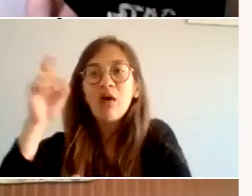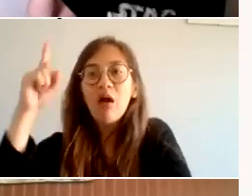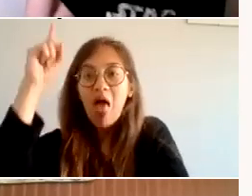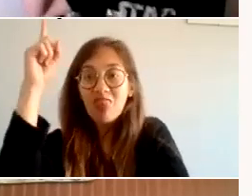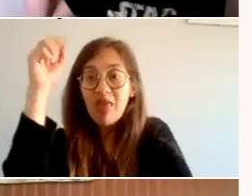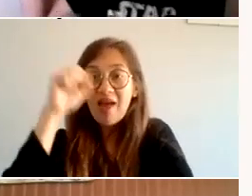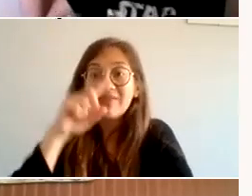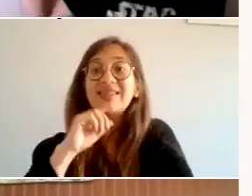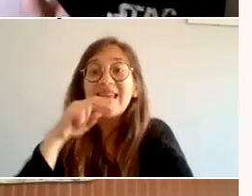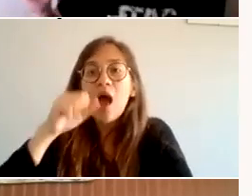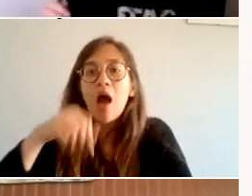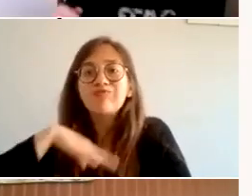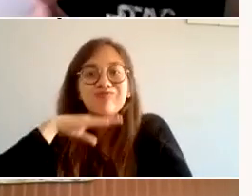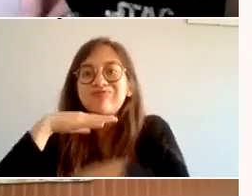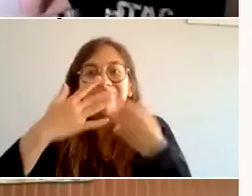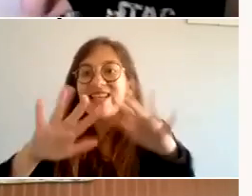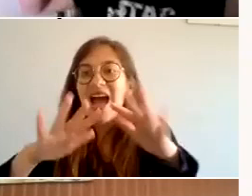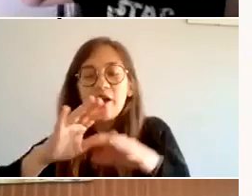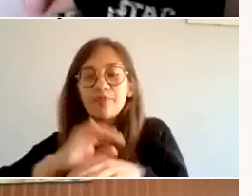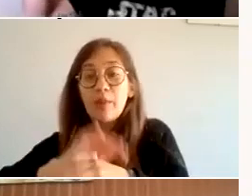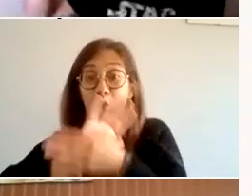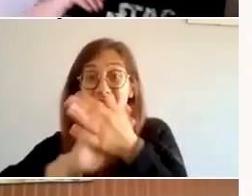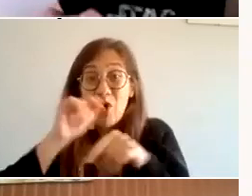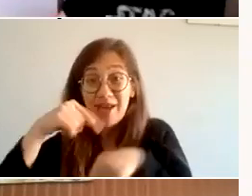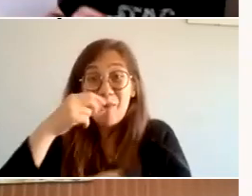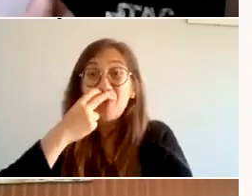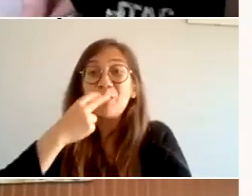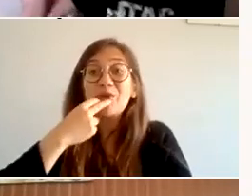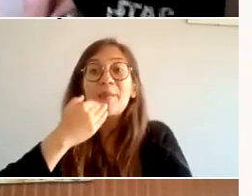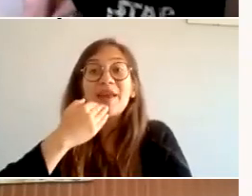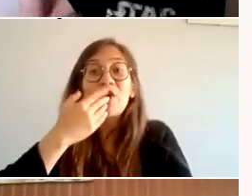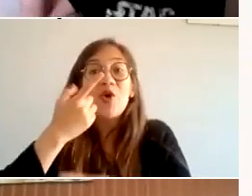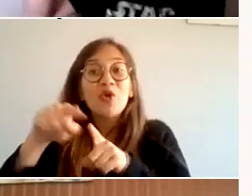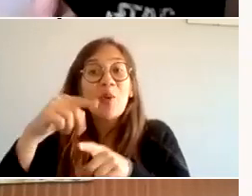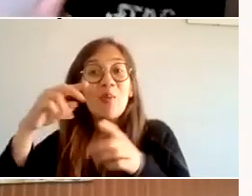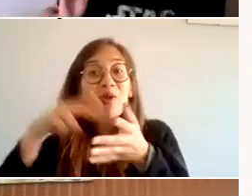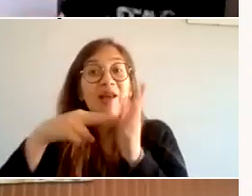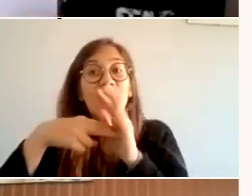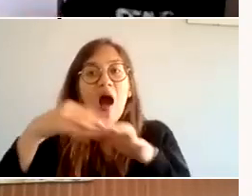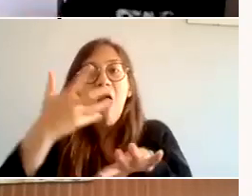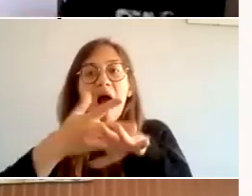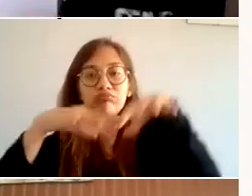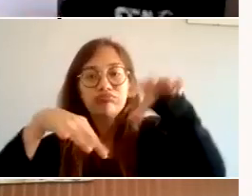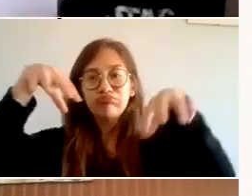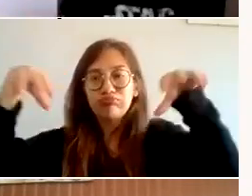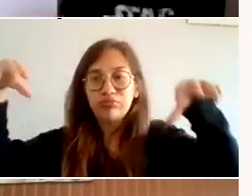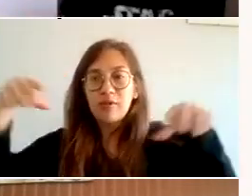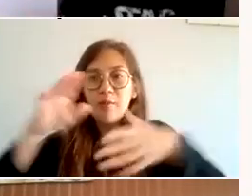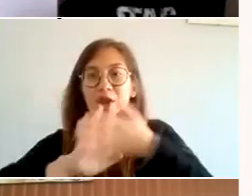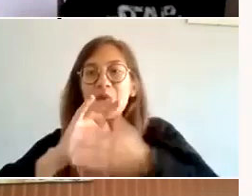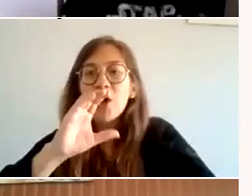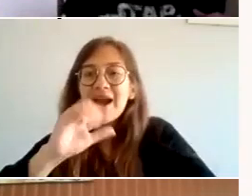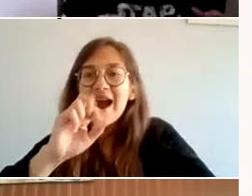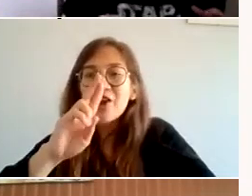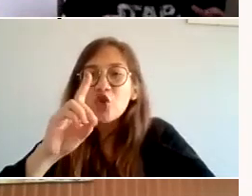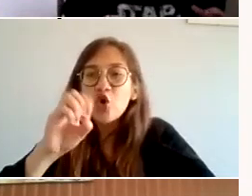señal, para tener antena. Acá en Puerto Montt, de hecho, yo veo acá las antenas que están por el lado de Cardonal,